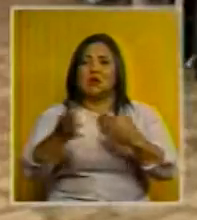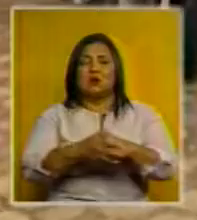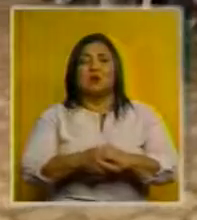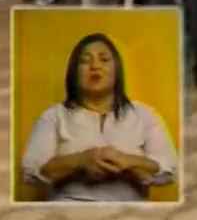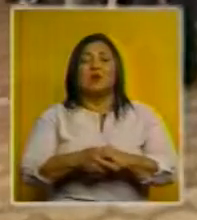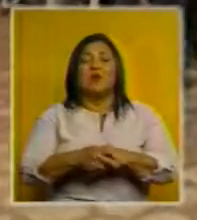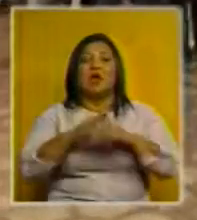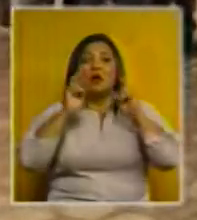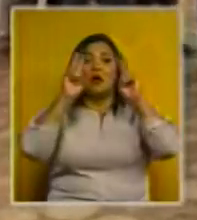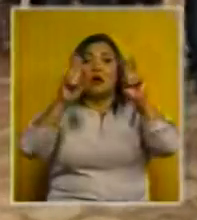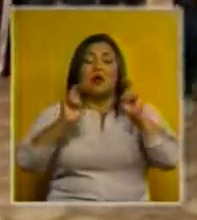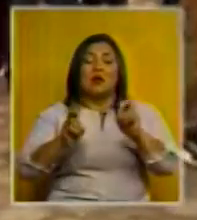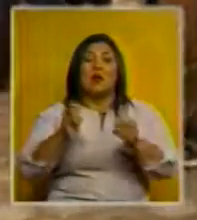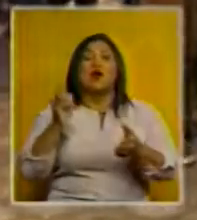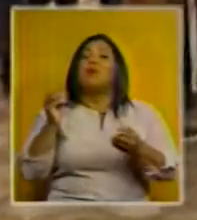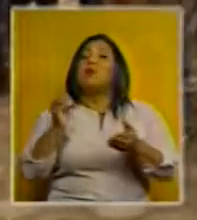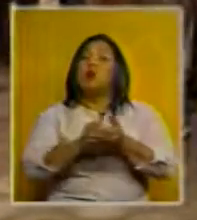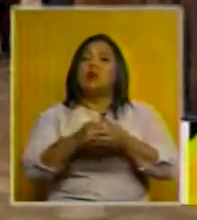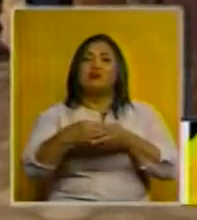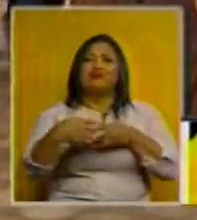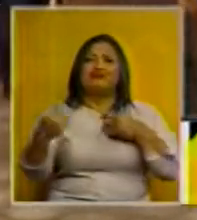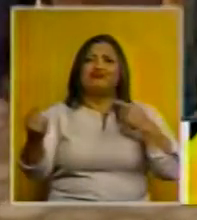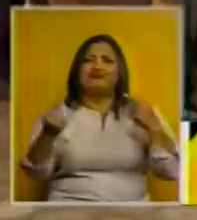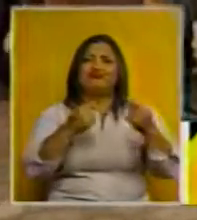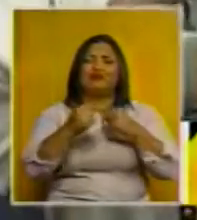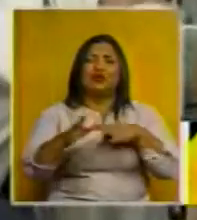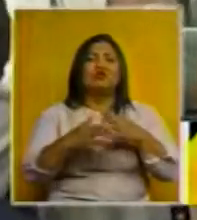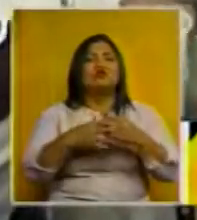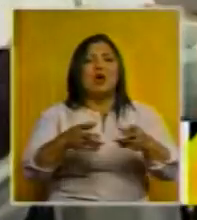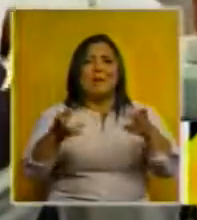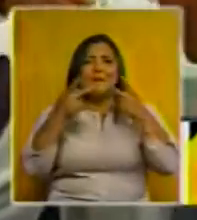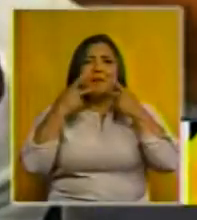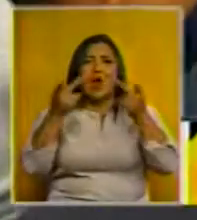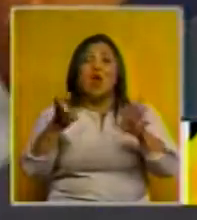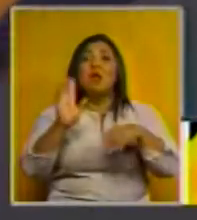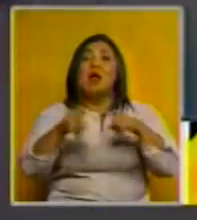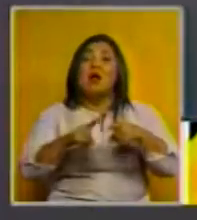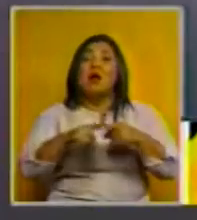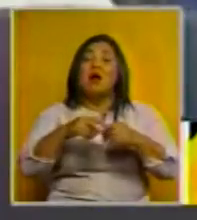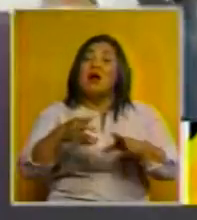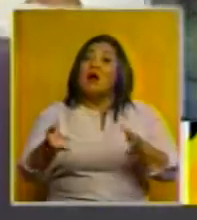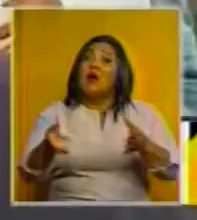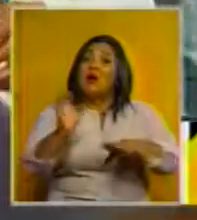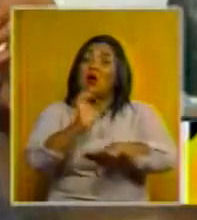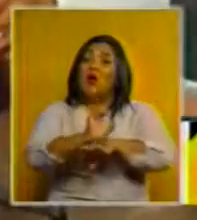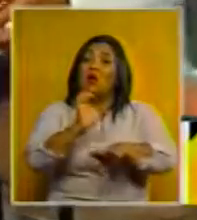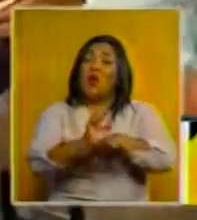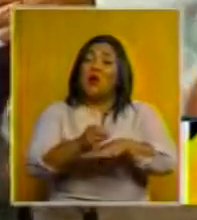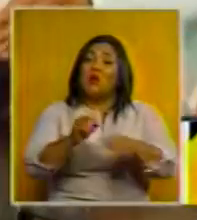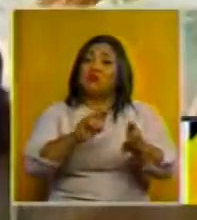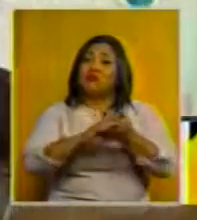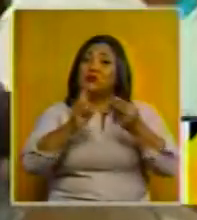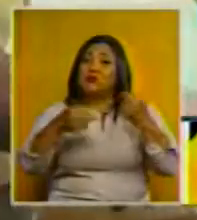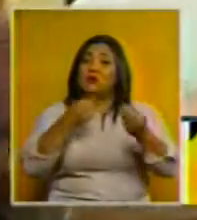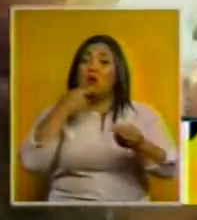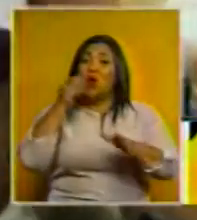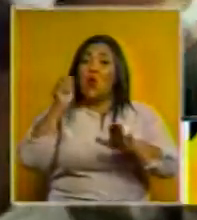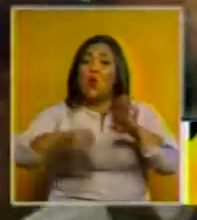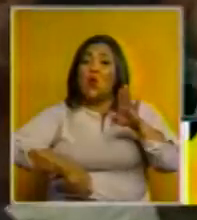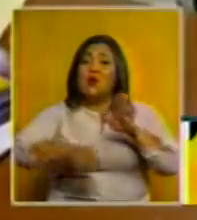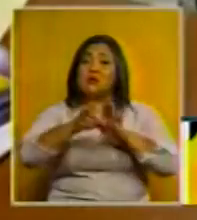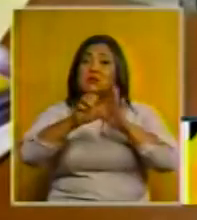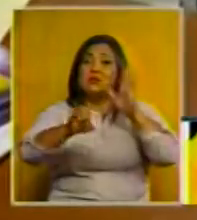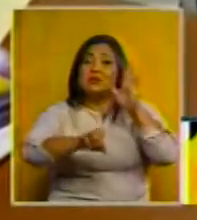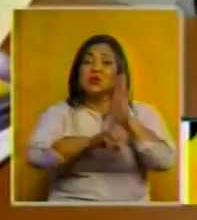Que el tema se ha puesto en una discusión pública y que en este momento Ecuador cuenta con una resolución emitida por una jueza